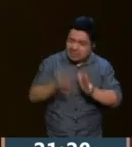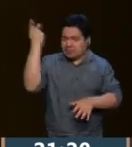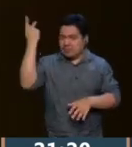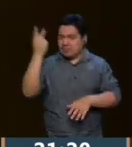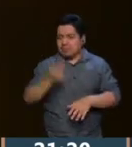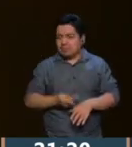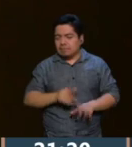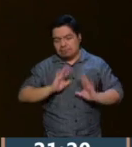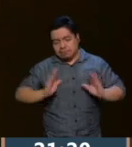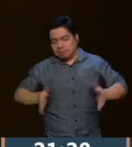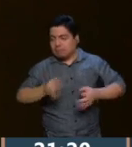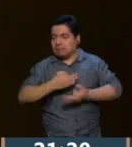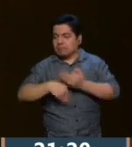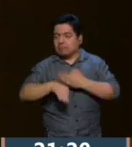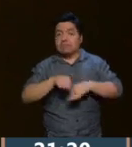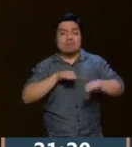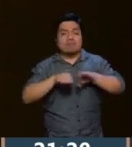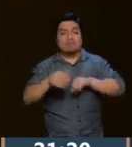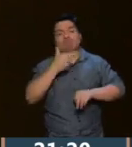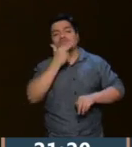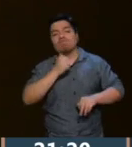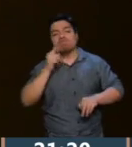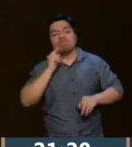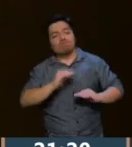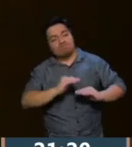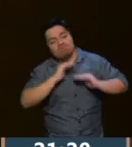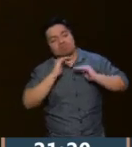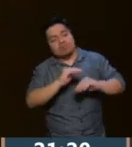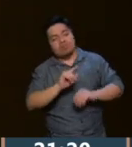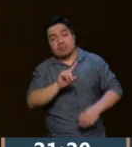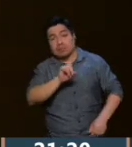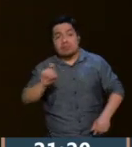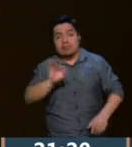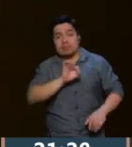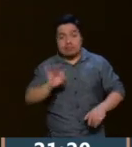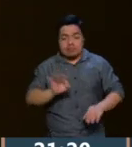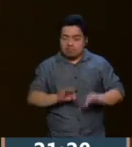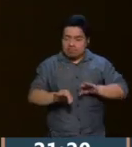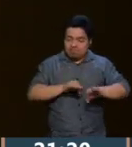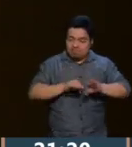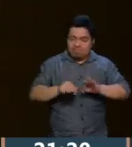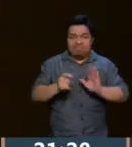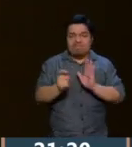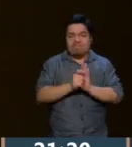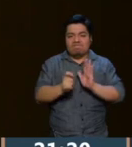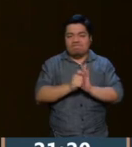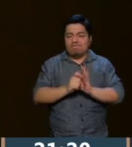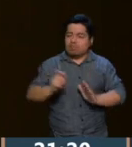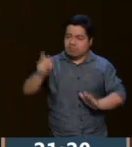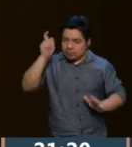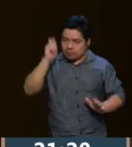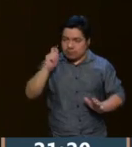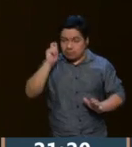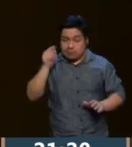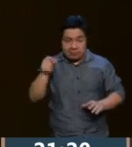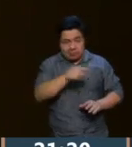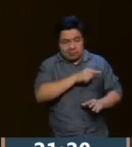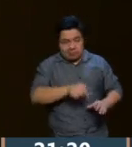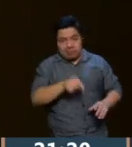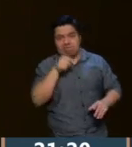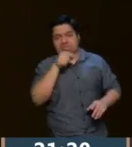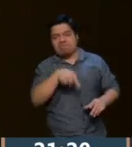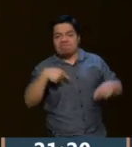hasta que logremos que los trabajadores reciban el 100% de su salario como pensión, que es lo que merece el